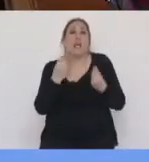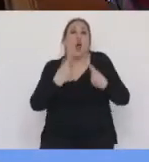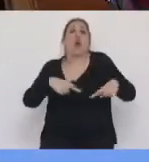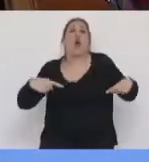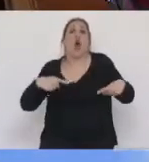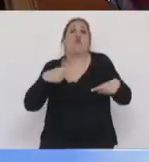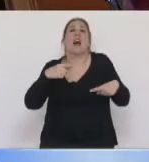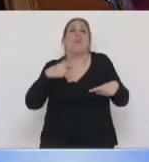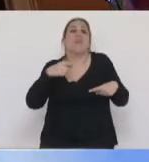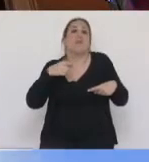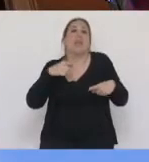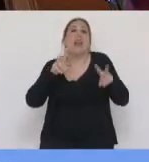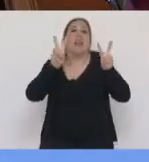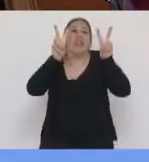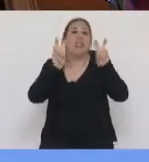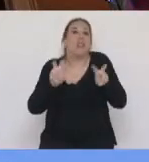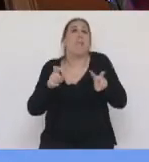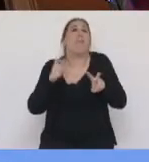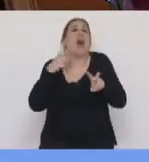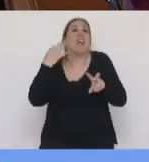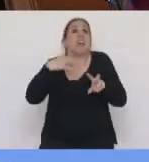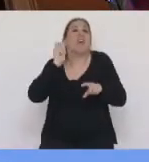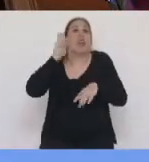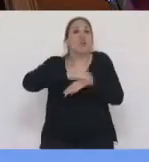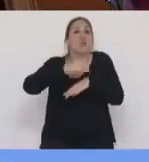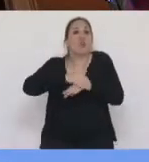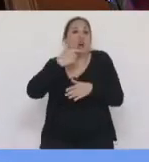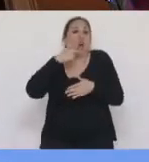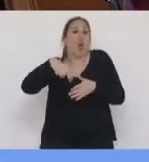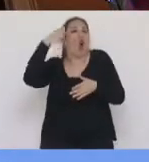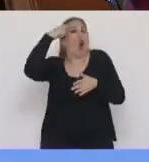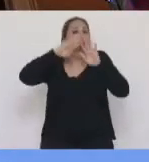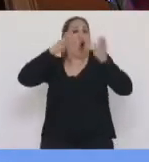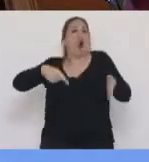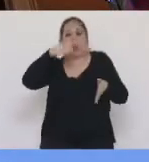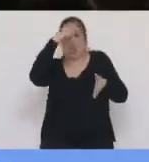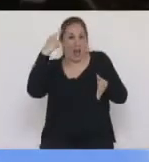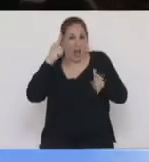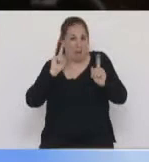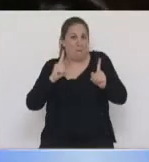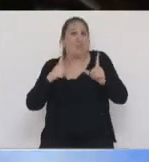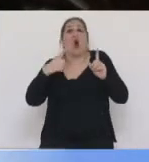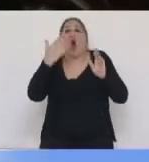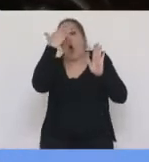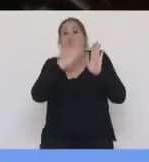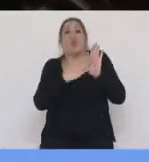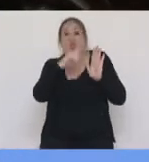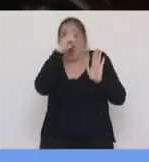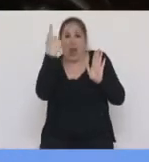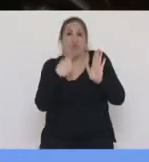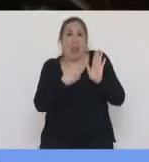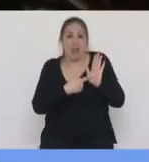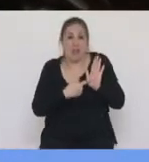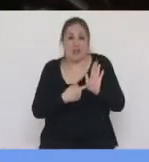congreso de la nación según el artículo 75 de la constitución nacional el jueves pasado nos